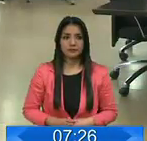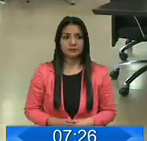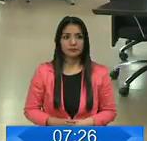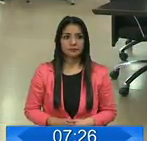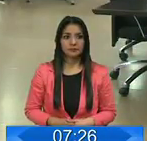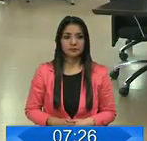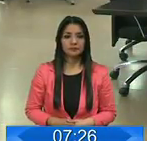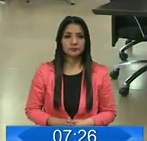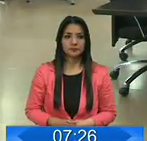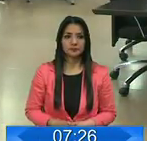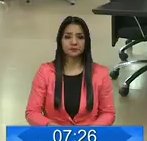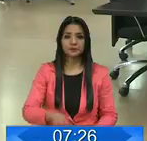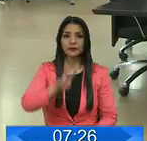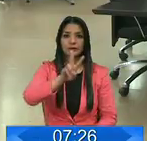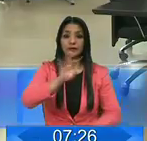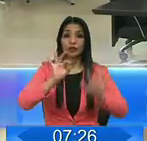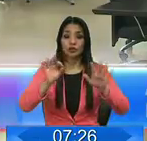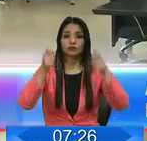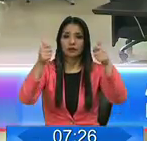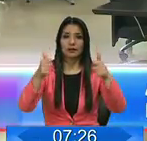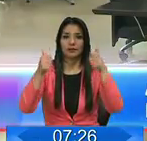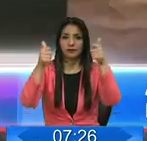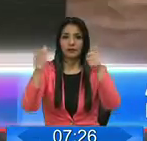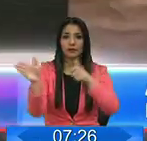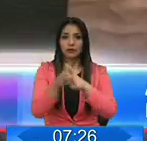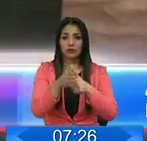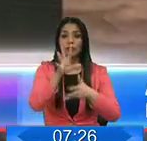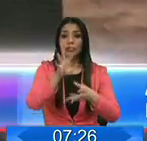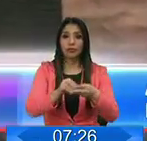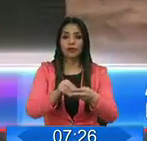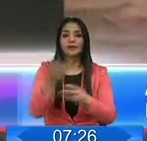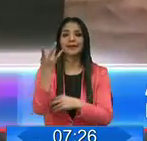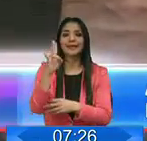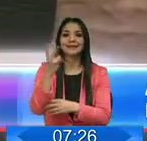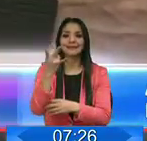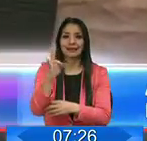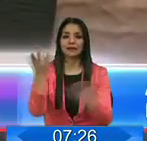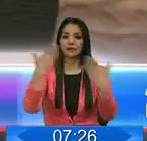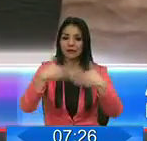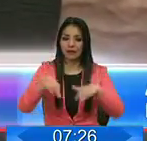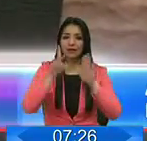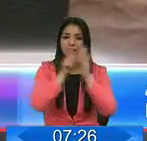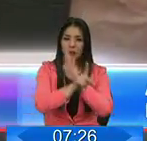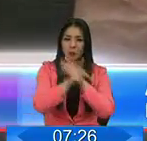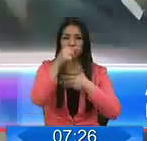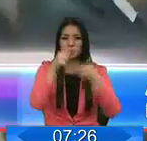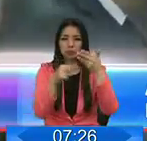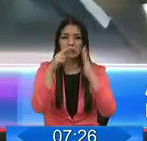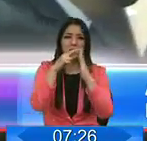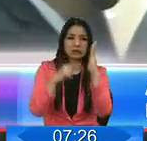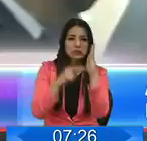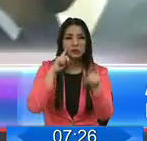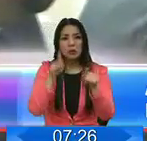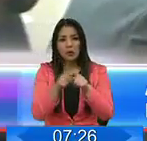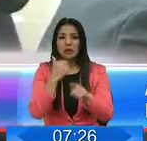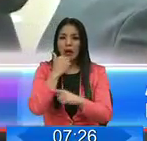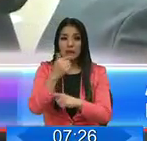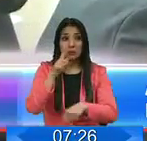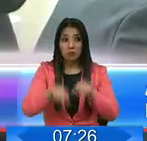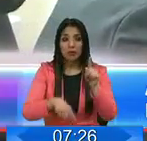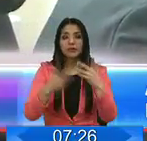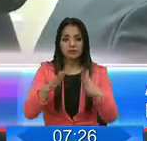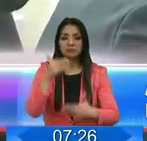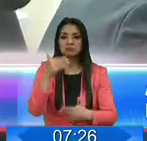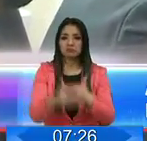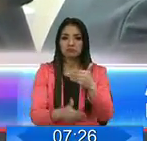De 28 postulantes, 17 son los que quedan luego de finalizada la etapa de impugnación a los requisitos e inhabilidades en el proceso de